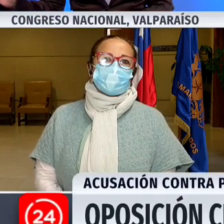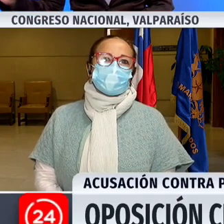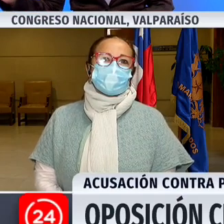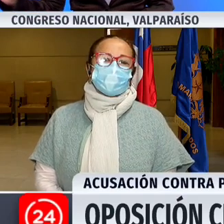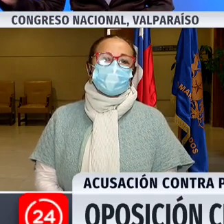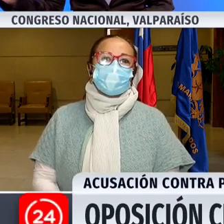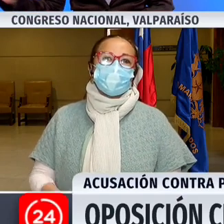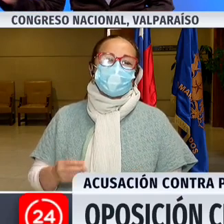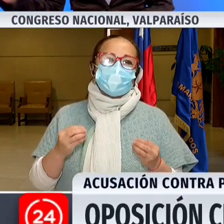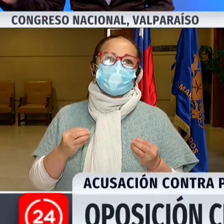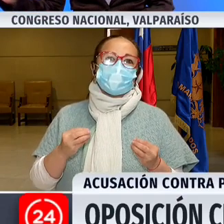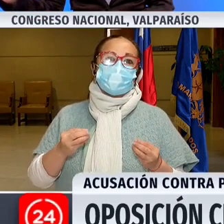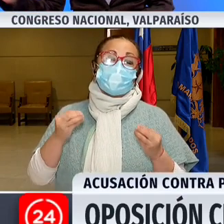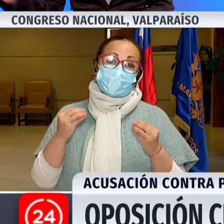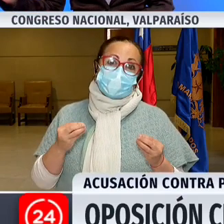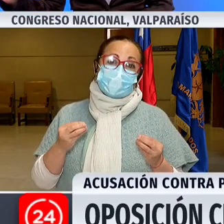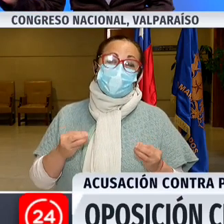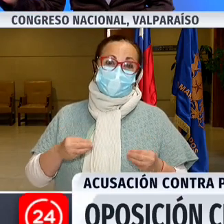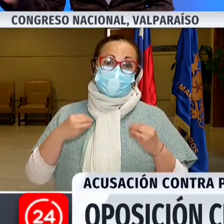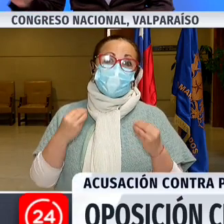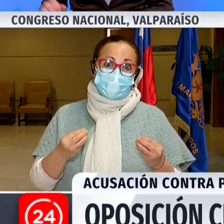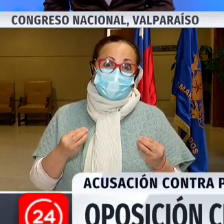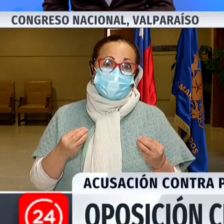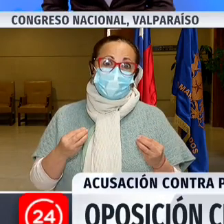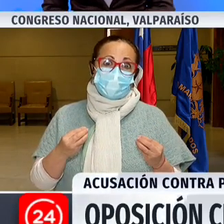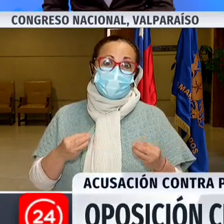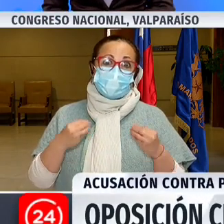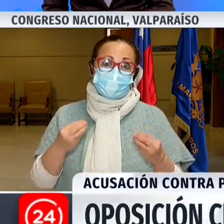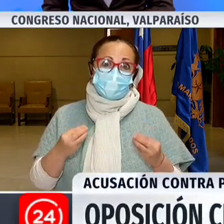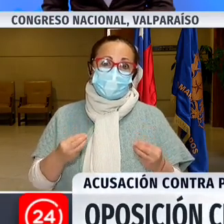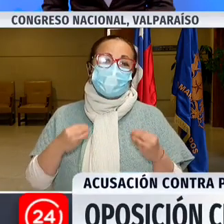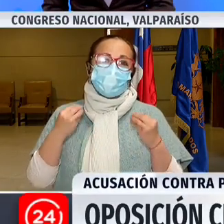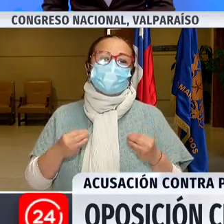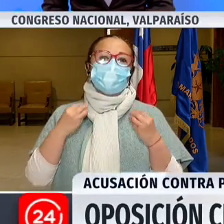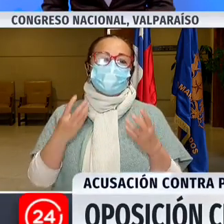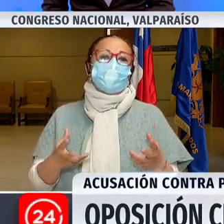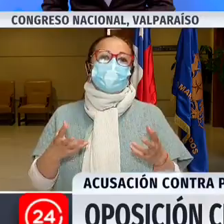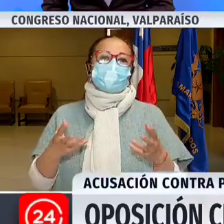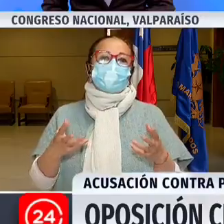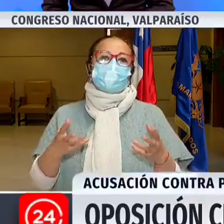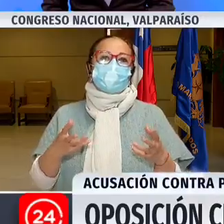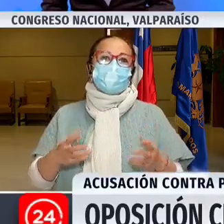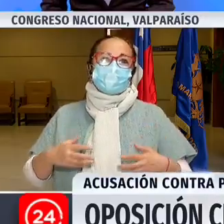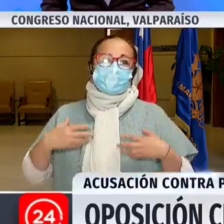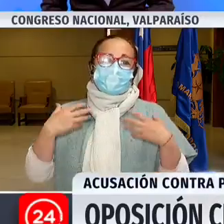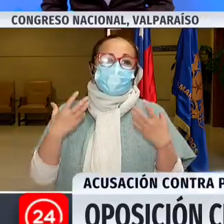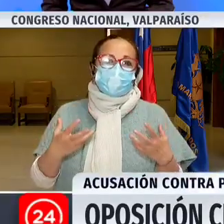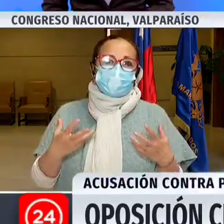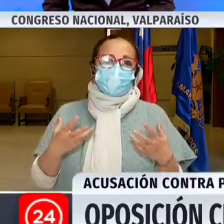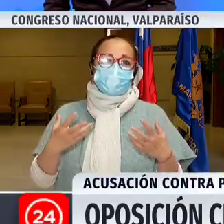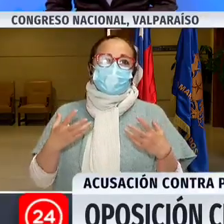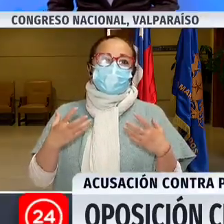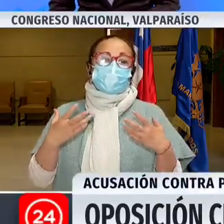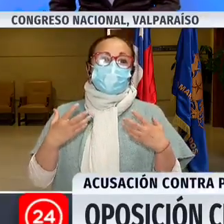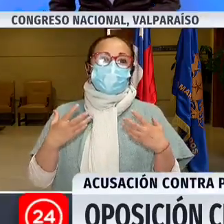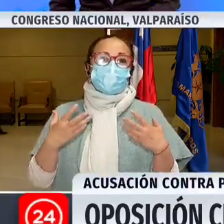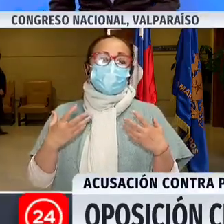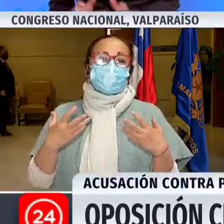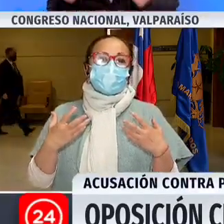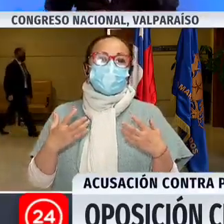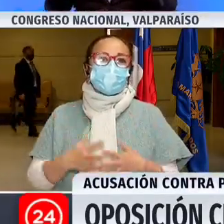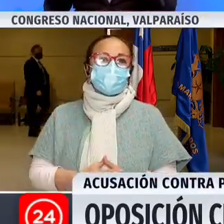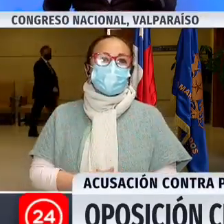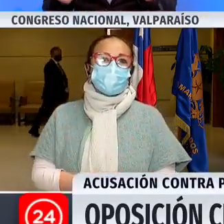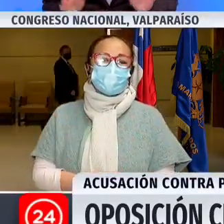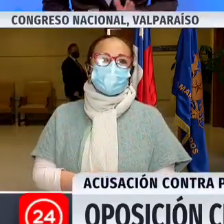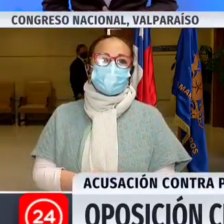derechos humanos? O sea, yo digo que respalda una acción, ¿ah?, una acción en la cual se vulnera los derechos humanos. ¿Pero respalda la acción? Porque respaldo, lo que le